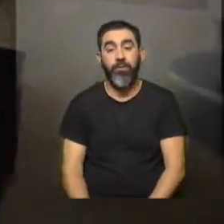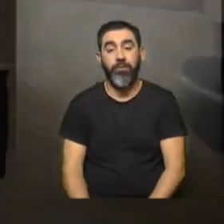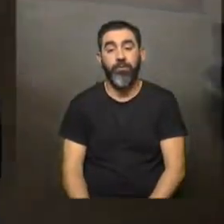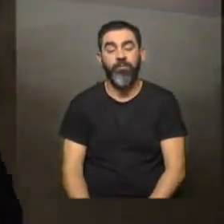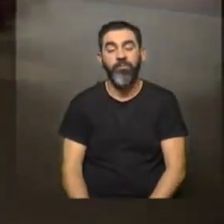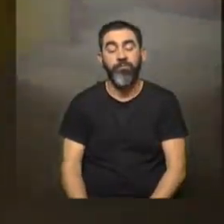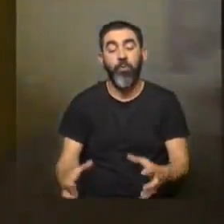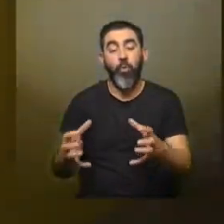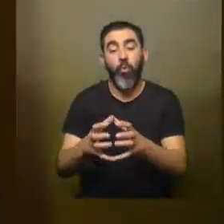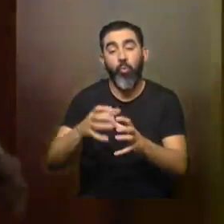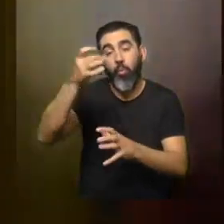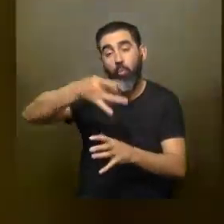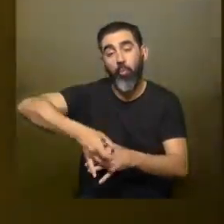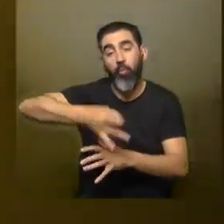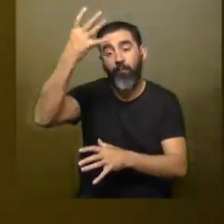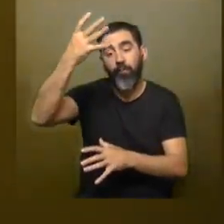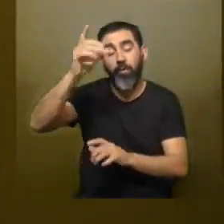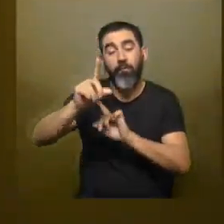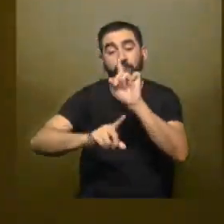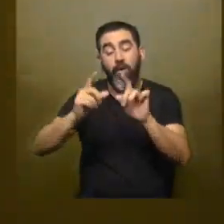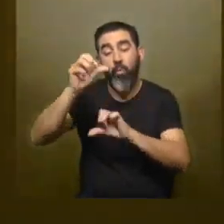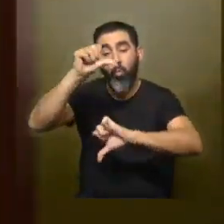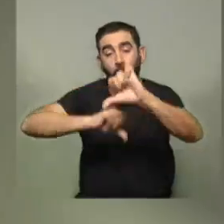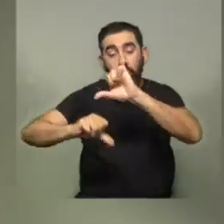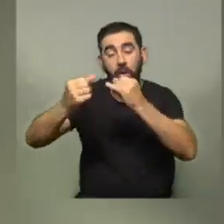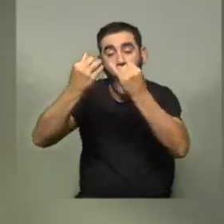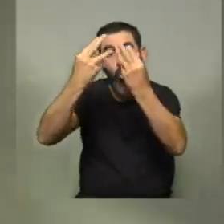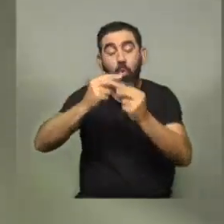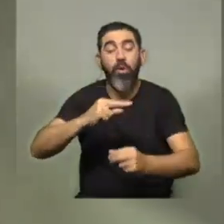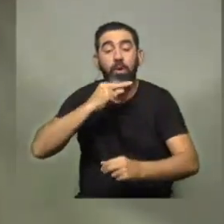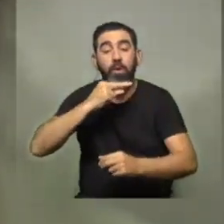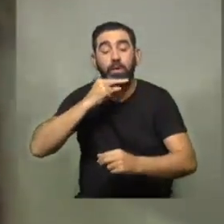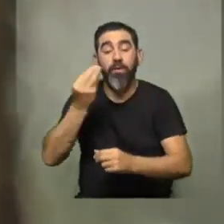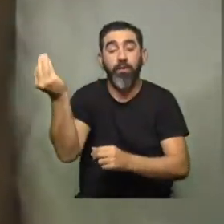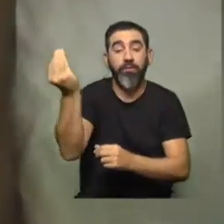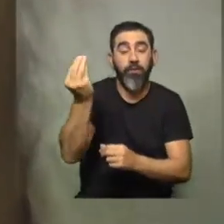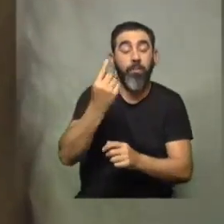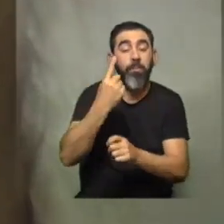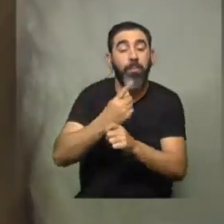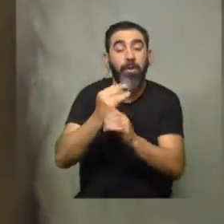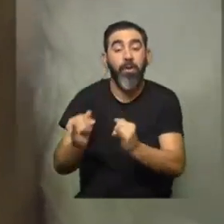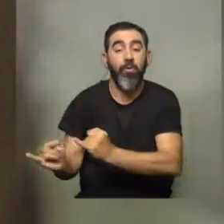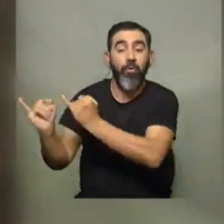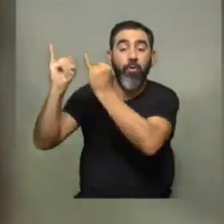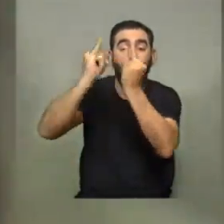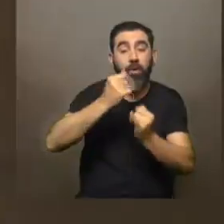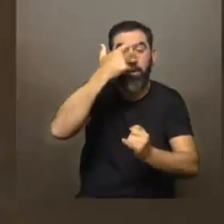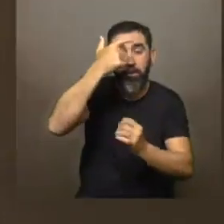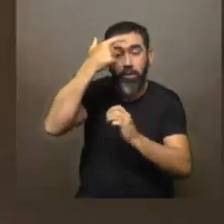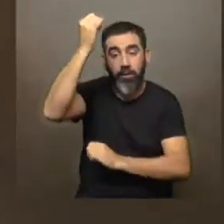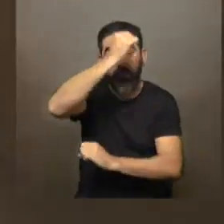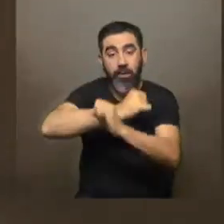Un grupo de expertas y expertos de Facultad de Química organizan este viernes y sábado las primeras jornadas de ciencia y